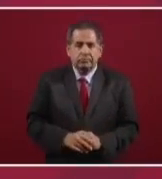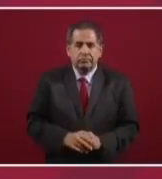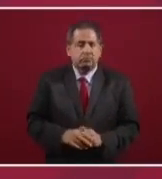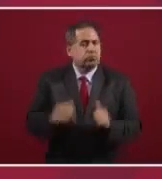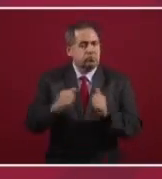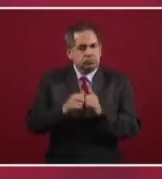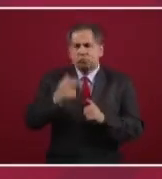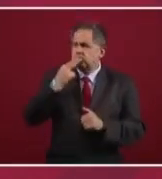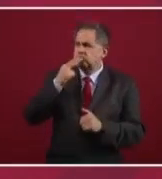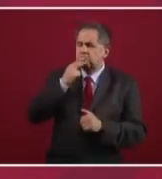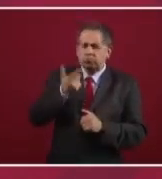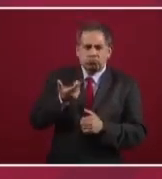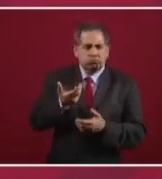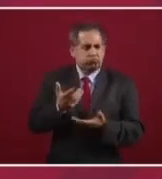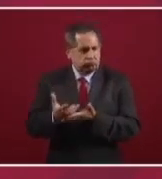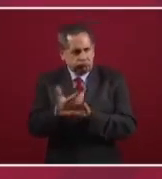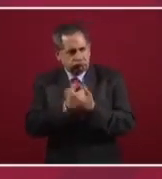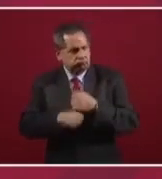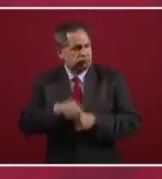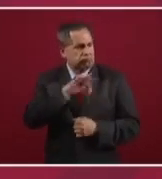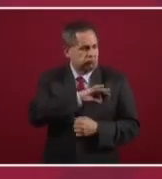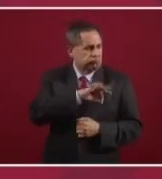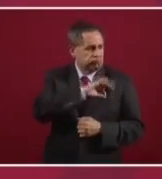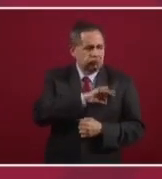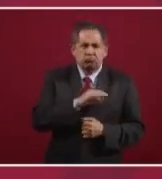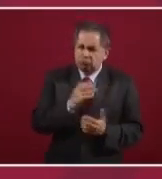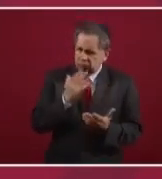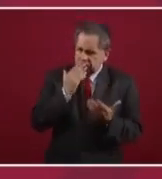con utilidades razonables.